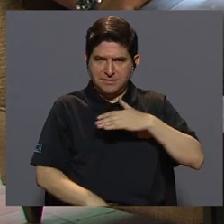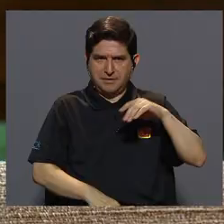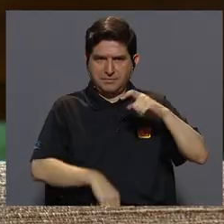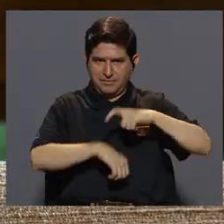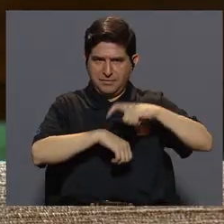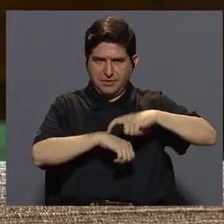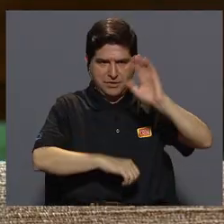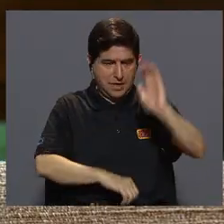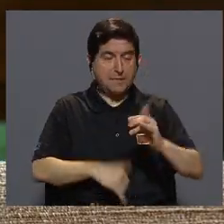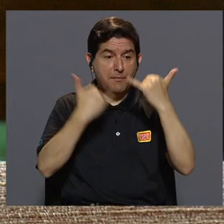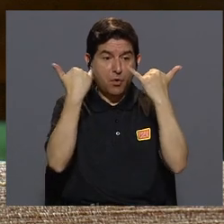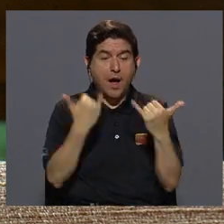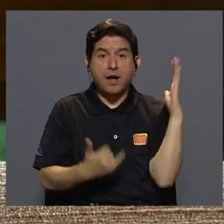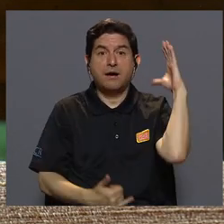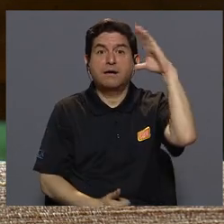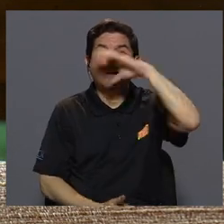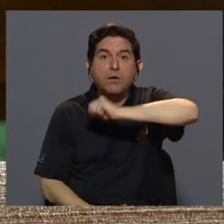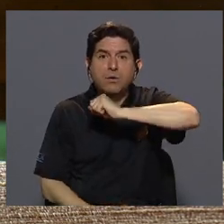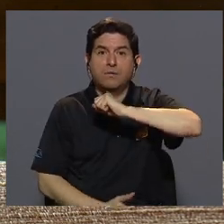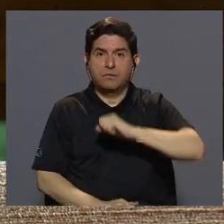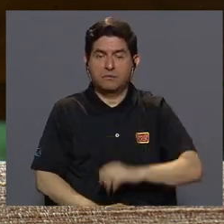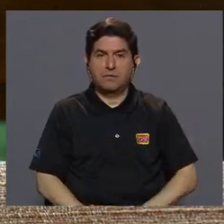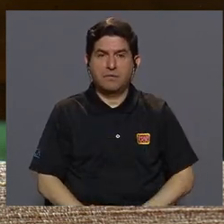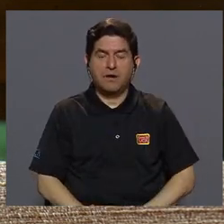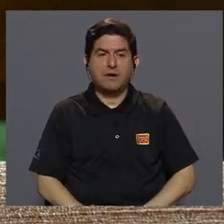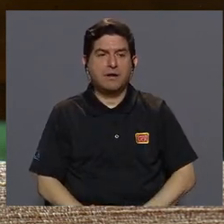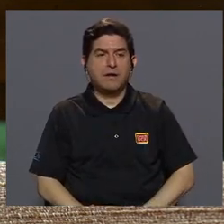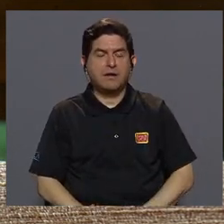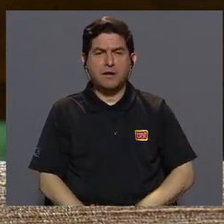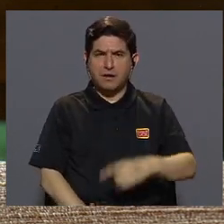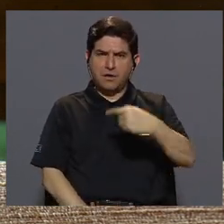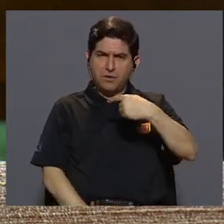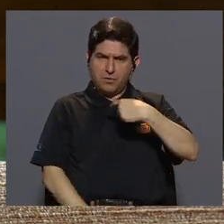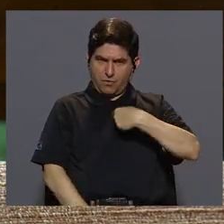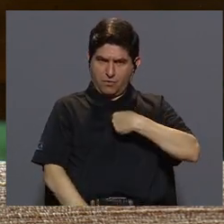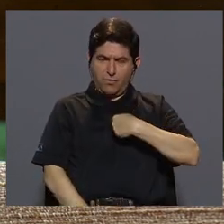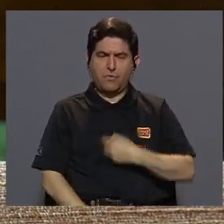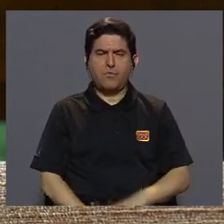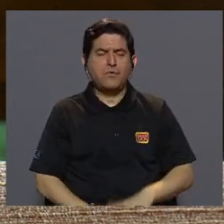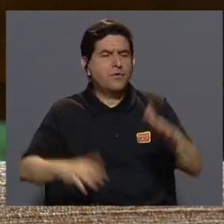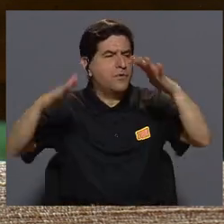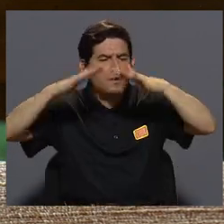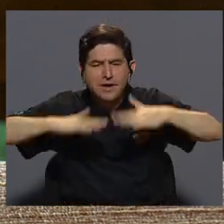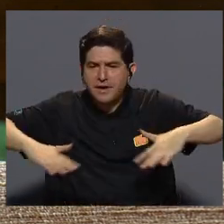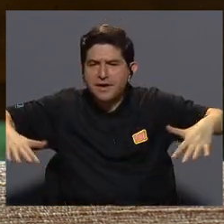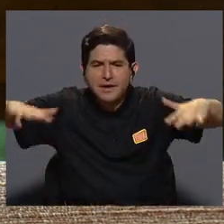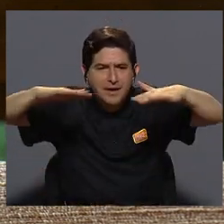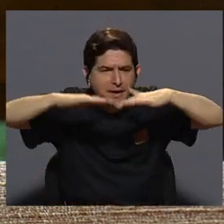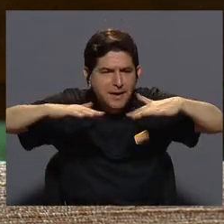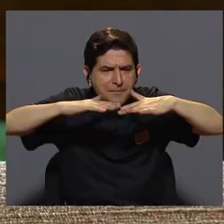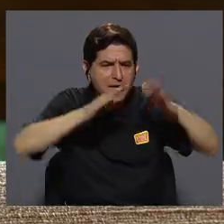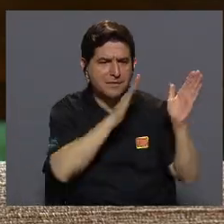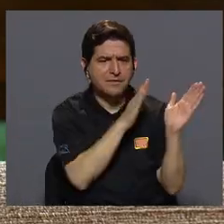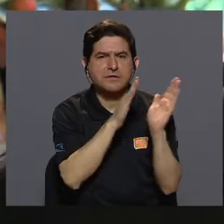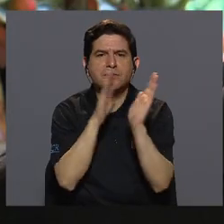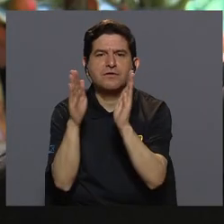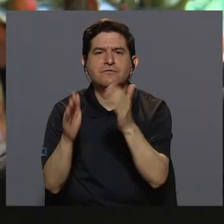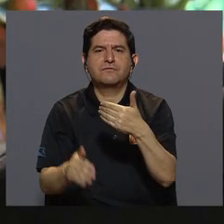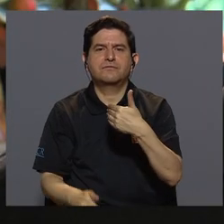niñez, que lo veo ahora, es la formación que ese ambiente me